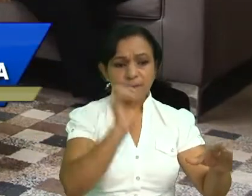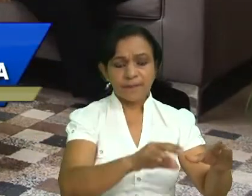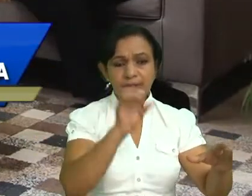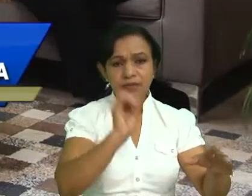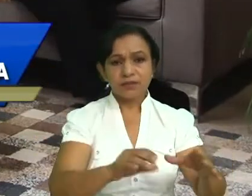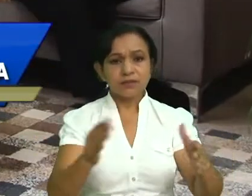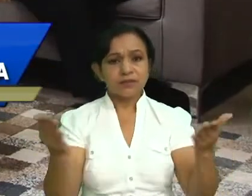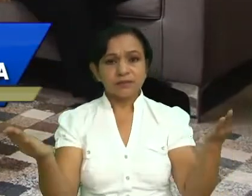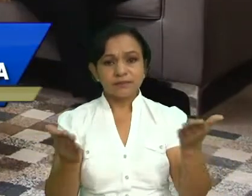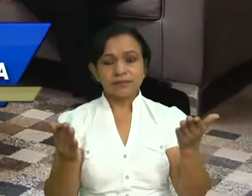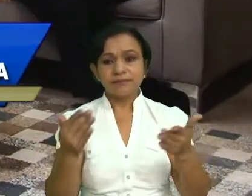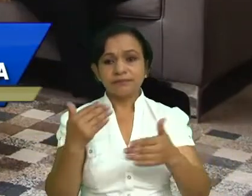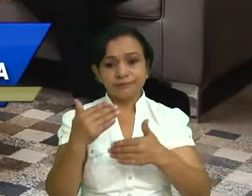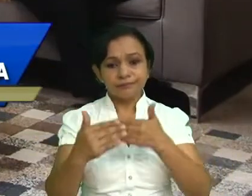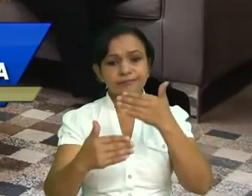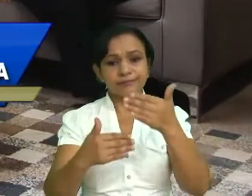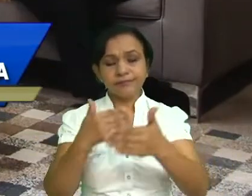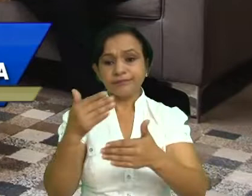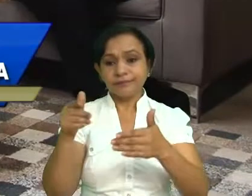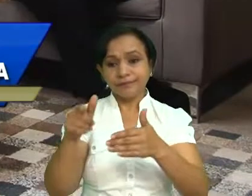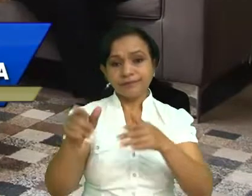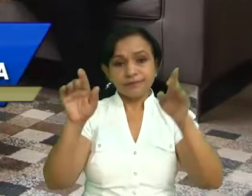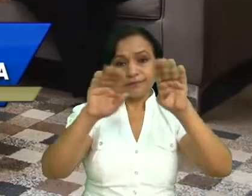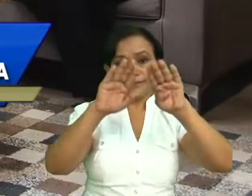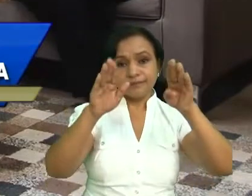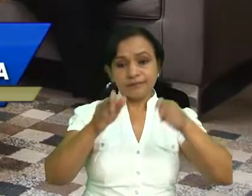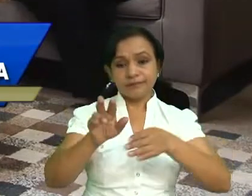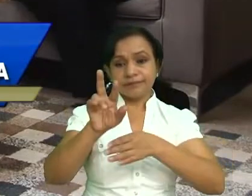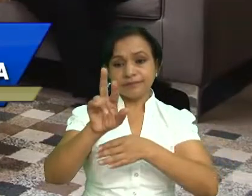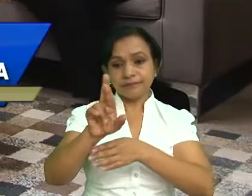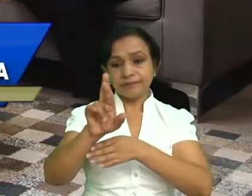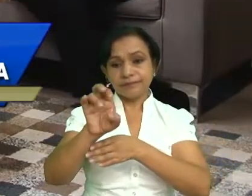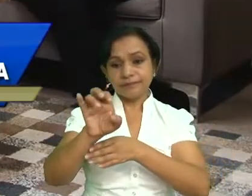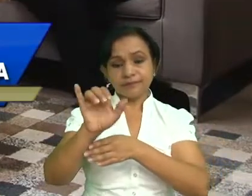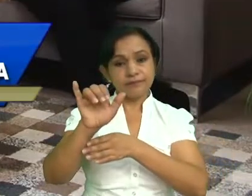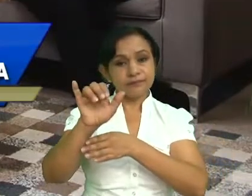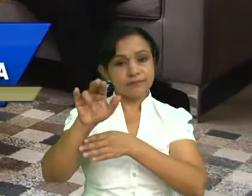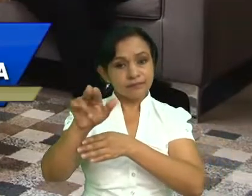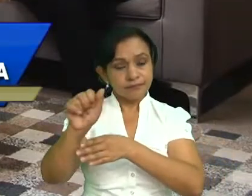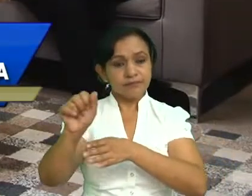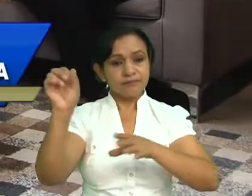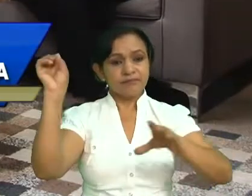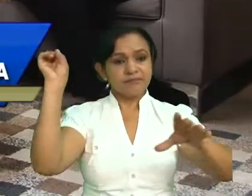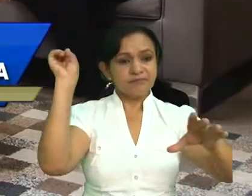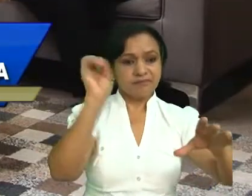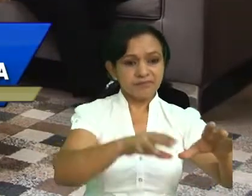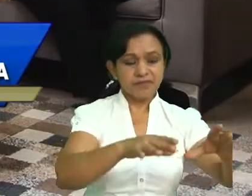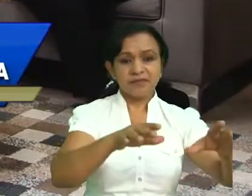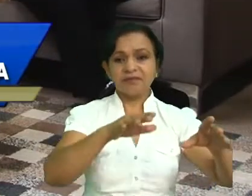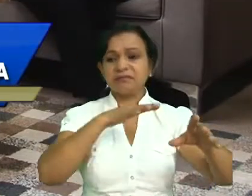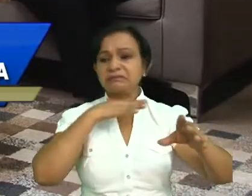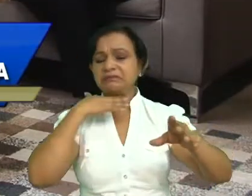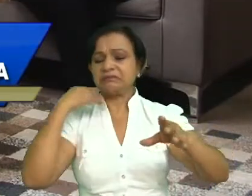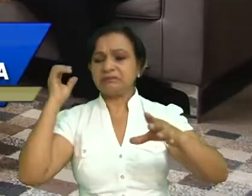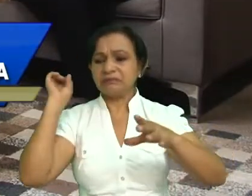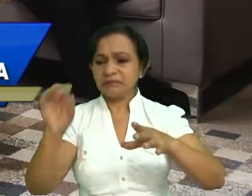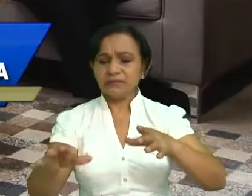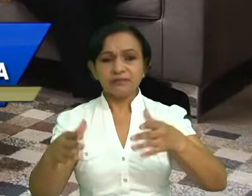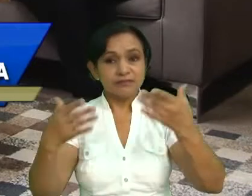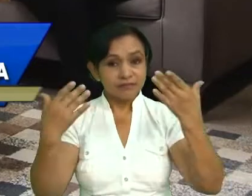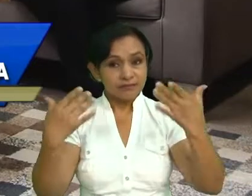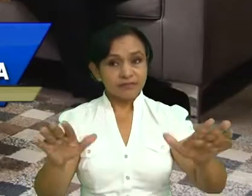venido y que bien lo decía la compañera Reina Rueda, que hemos venido haciendo los planes Calache para eliminar y destruir cualquier